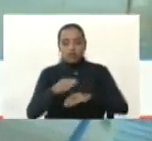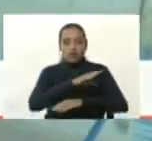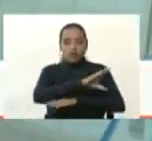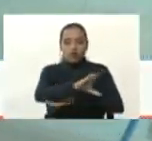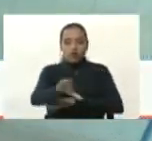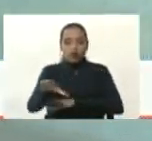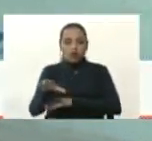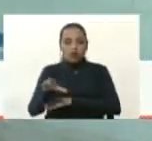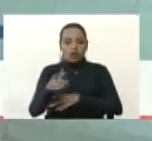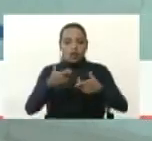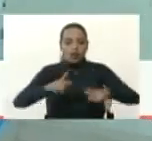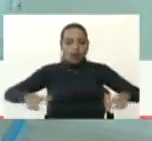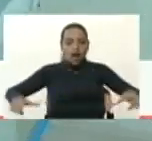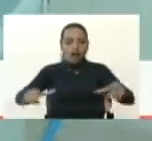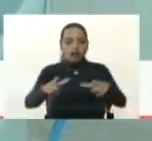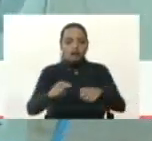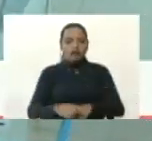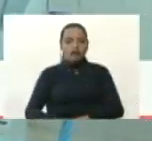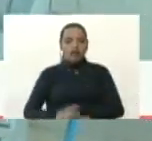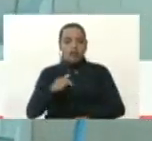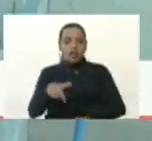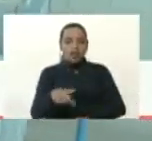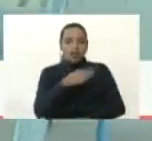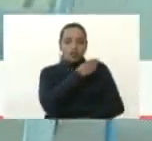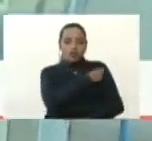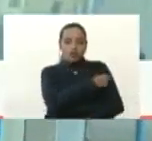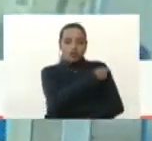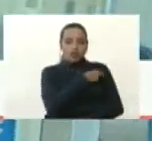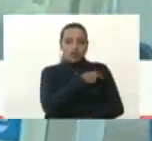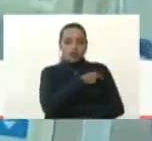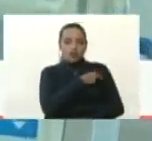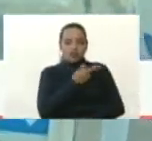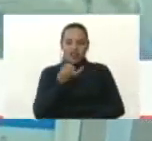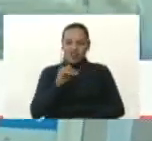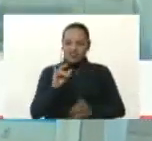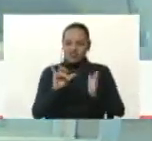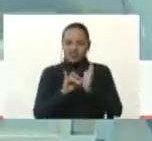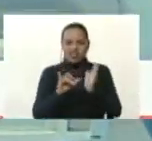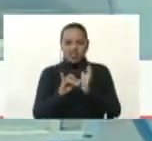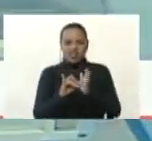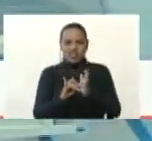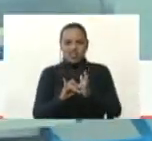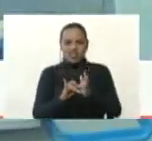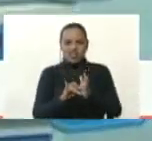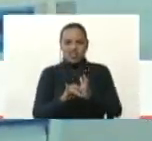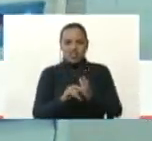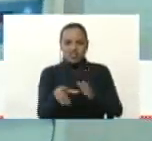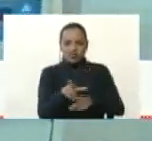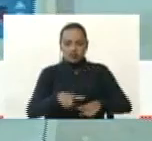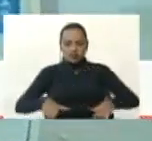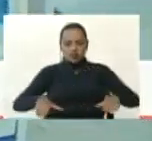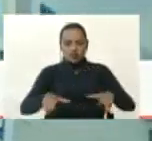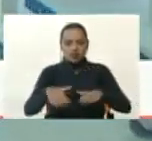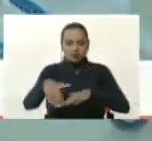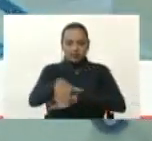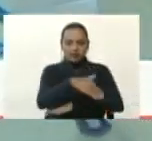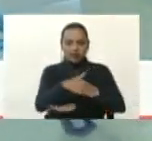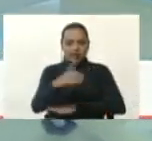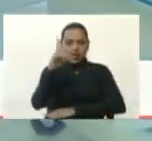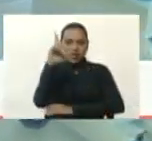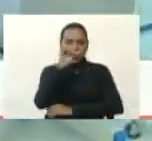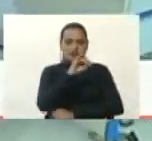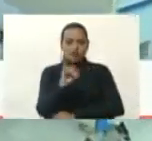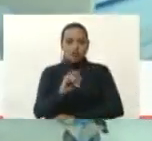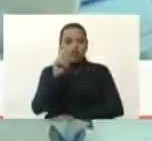2. Incluso este hospital, por encontrarse cerca de una de las arterias más importantes, que es la Lara Zulia,